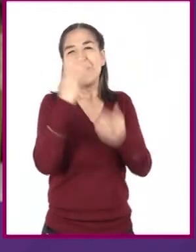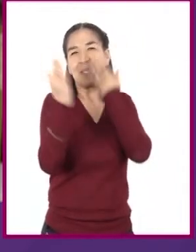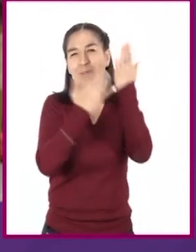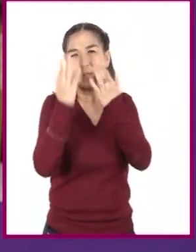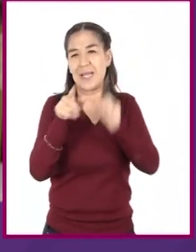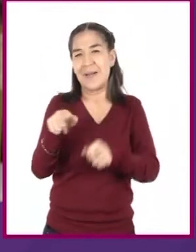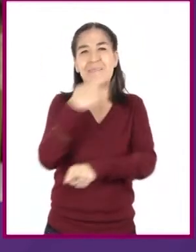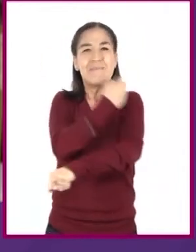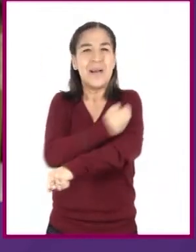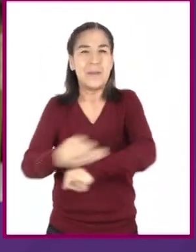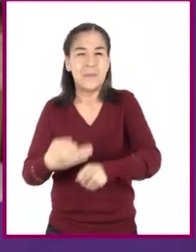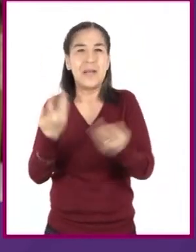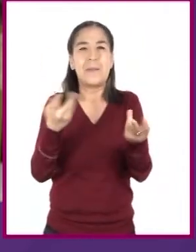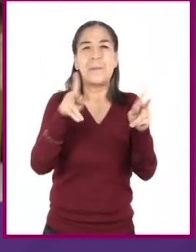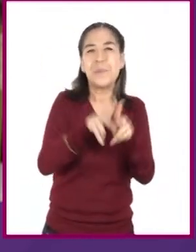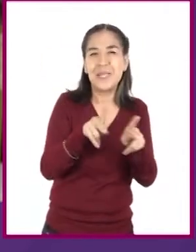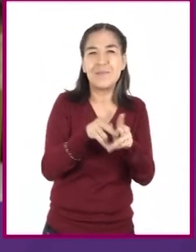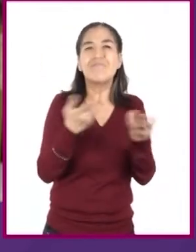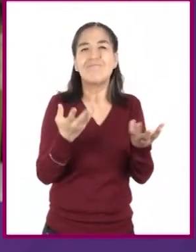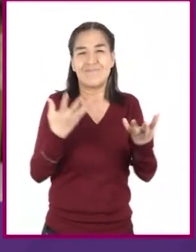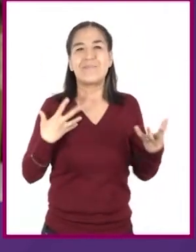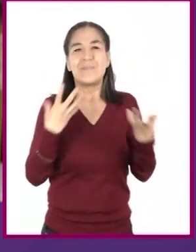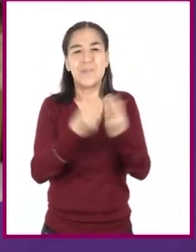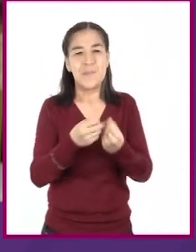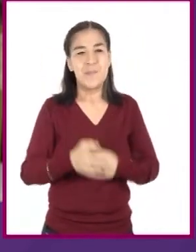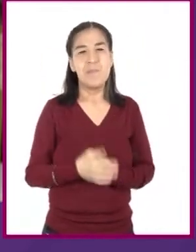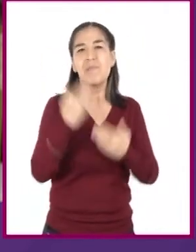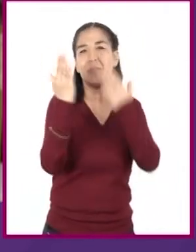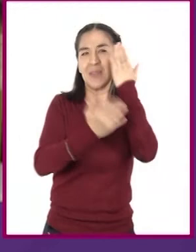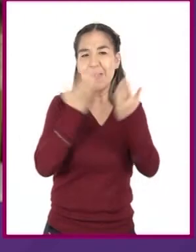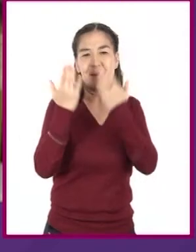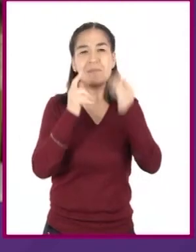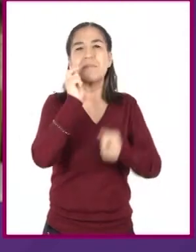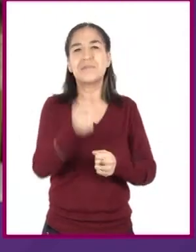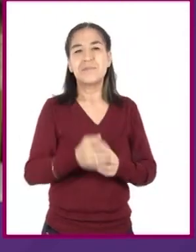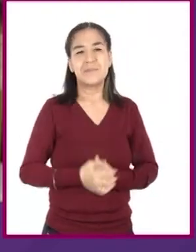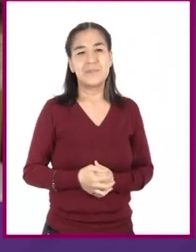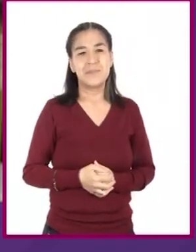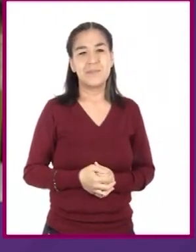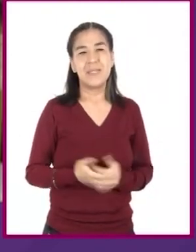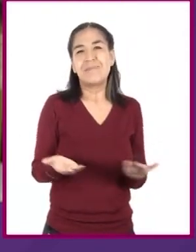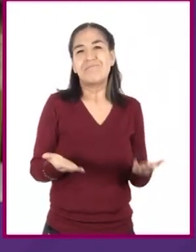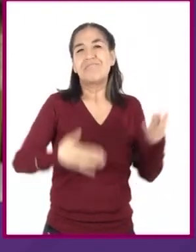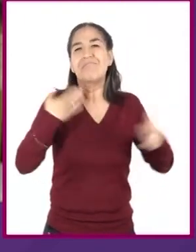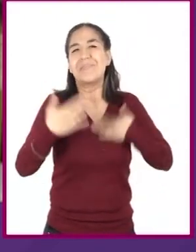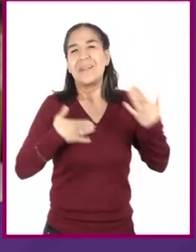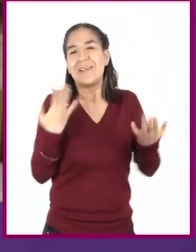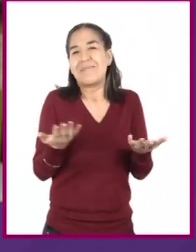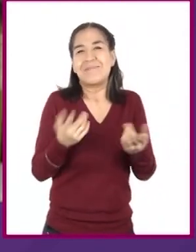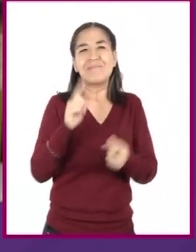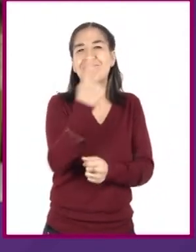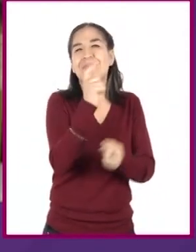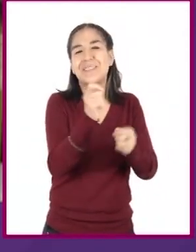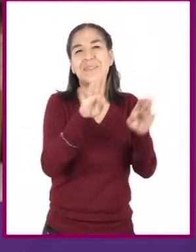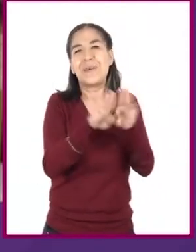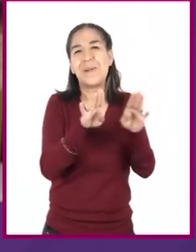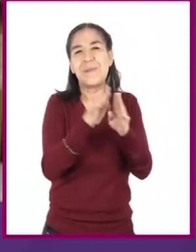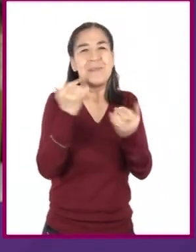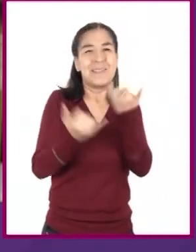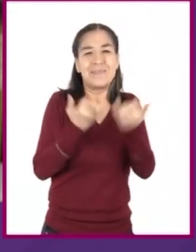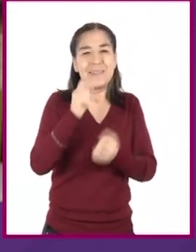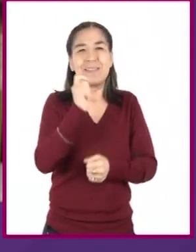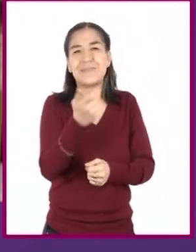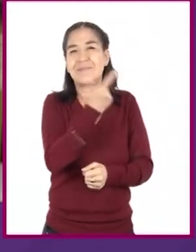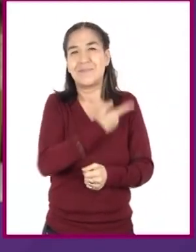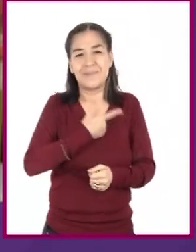une? La familia, por supuesto, o el estudio, o simplemente el cotorreo. Hay muchas variables que en la vida nos